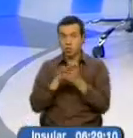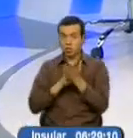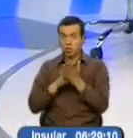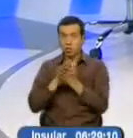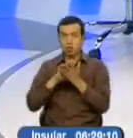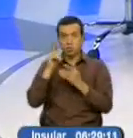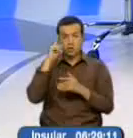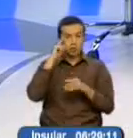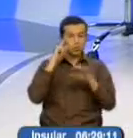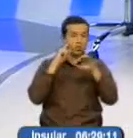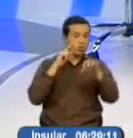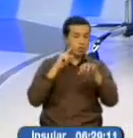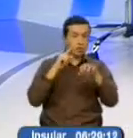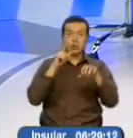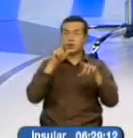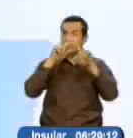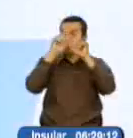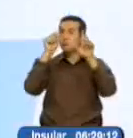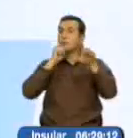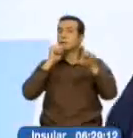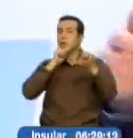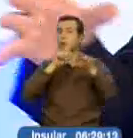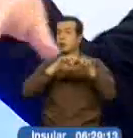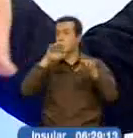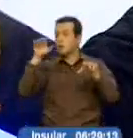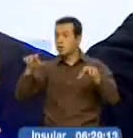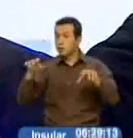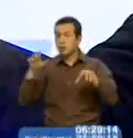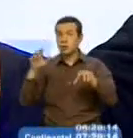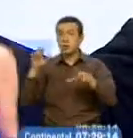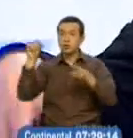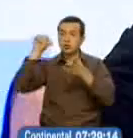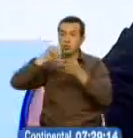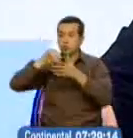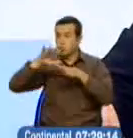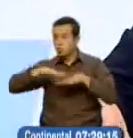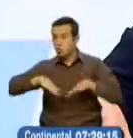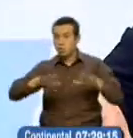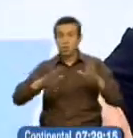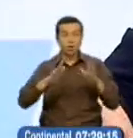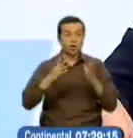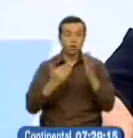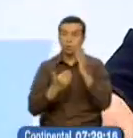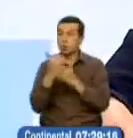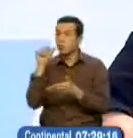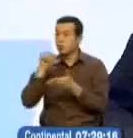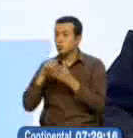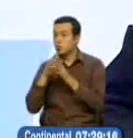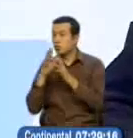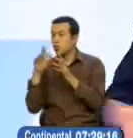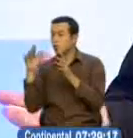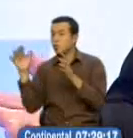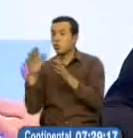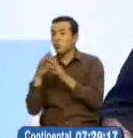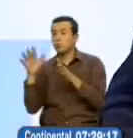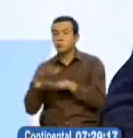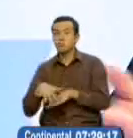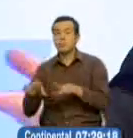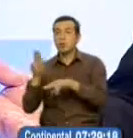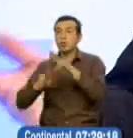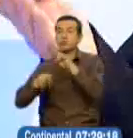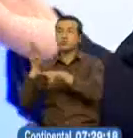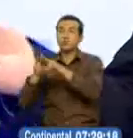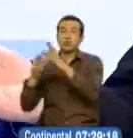acá, y los privados se benefician de entre la ciudad antigua y la nueva ciudad que crece en algún punto de los que se van a